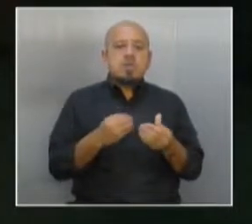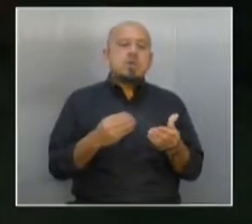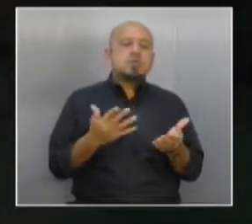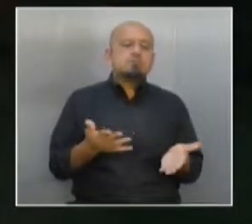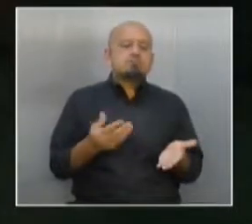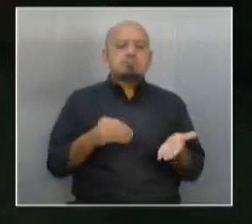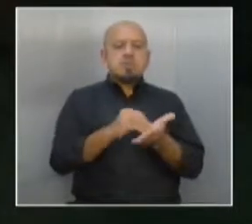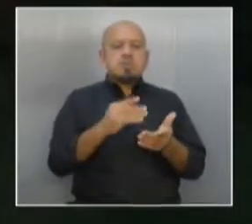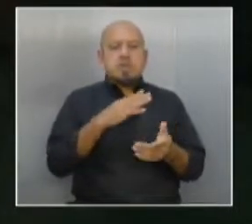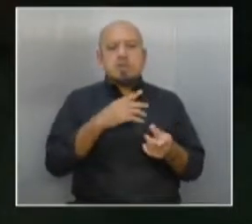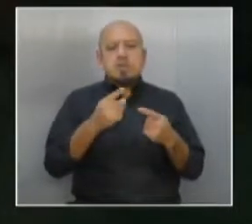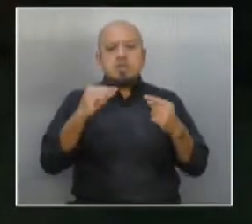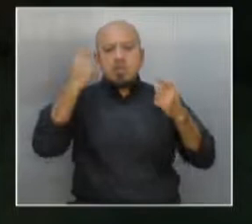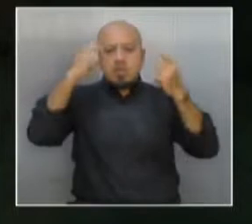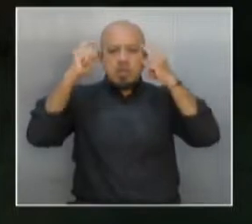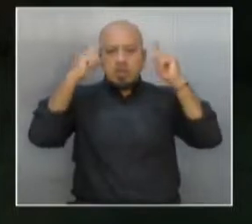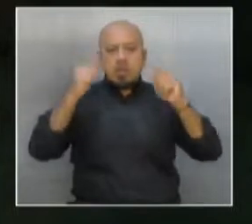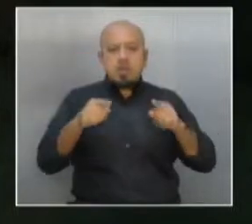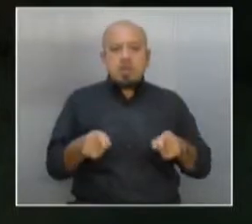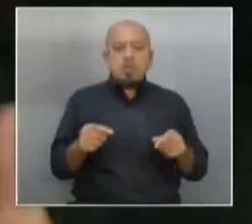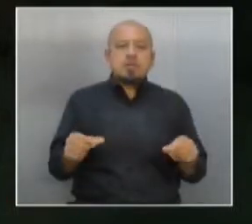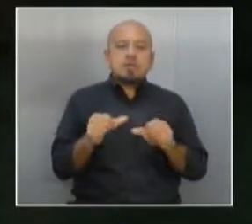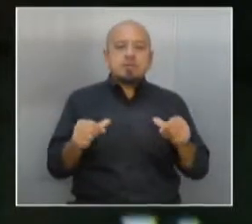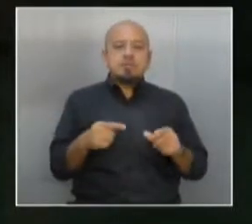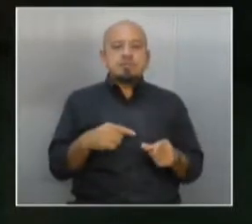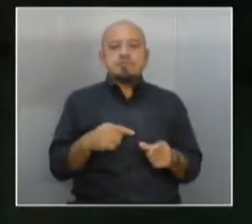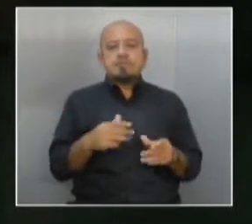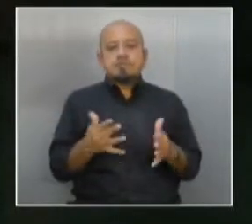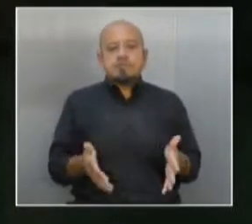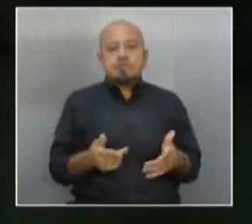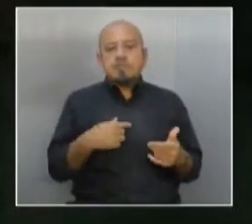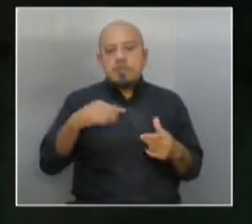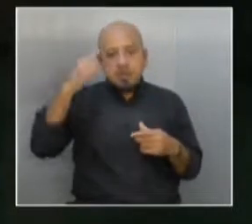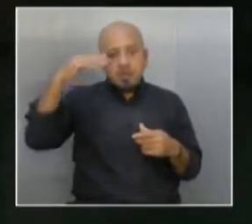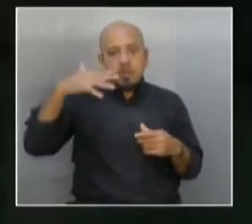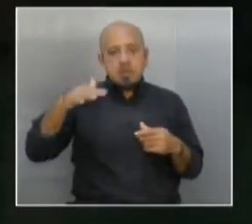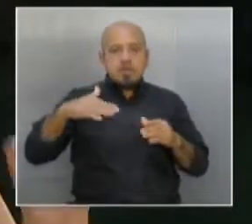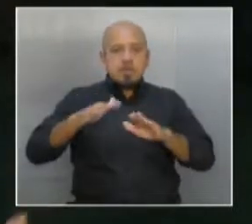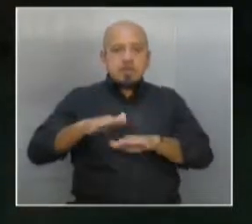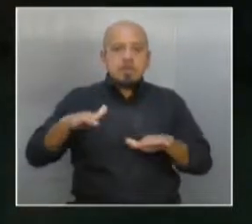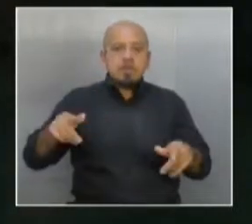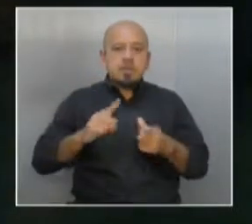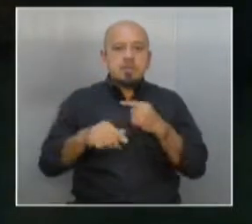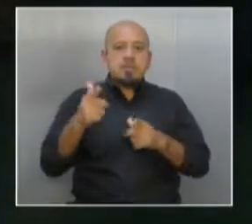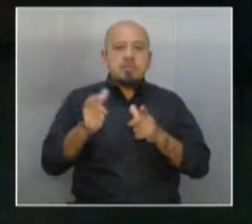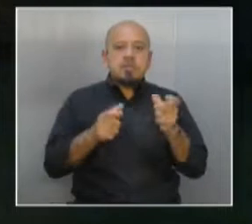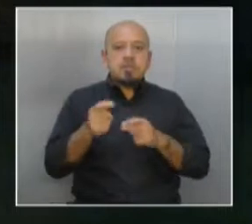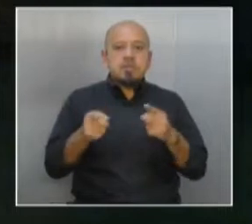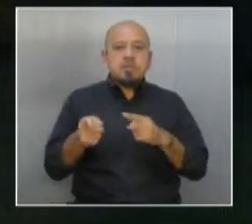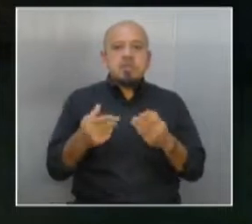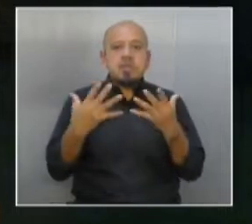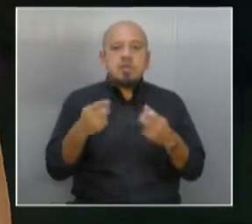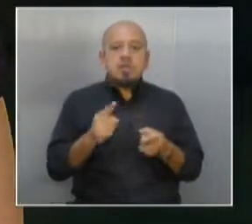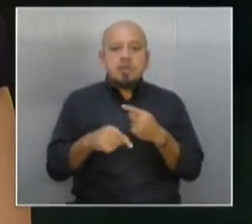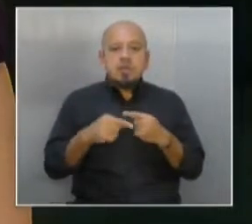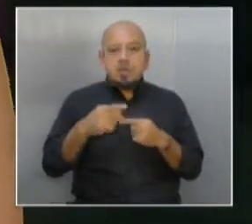surgen motivaciones a partir de esa acción. Motivaciones de adolescentes, de niñas, de personas que se acercan, que quieren